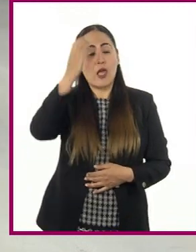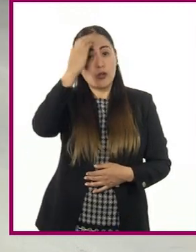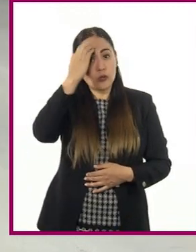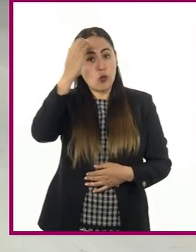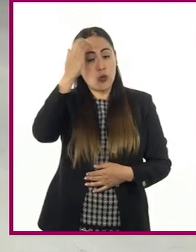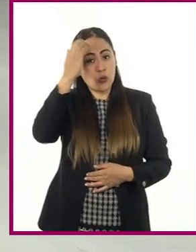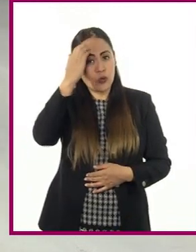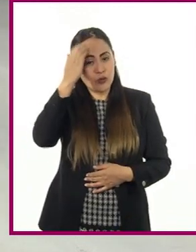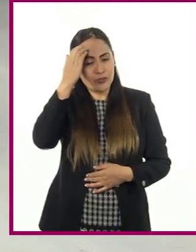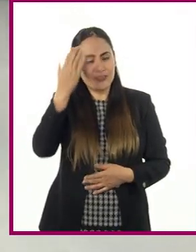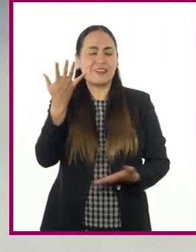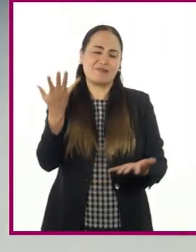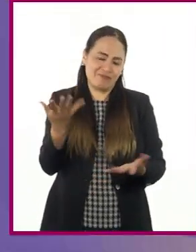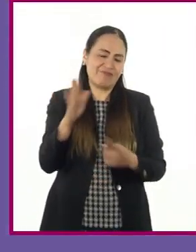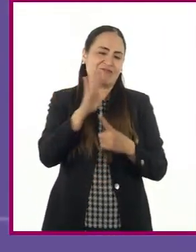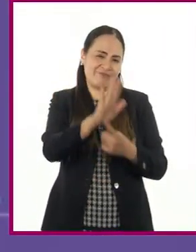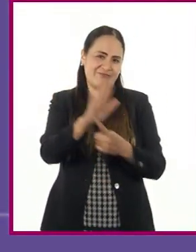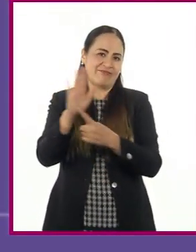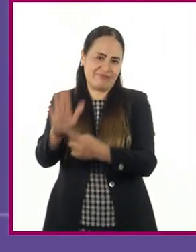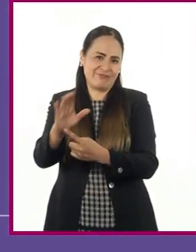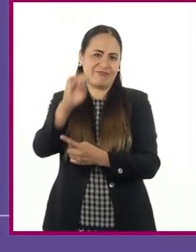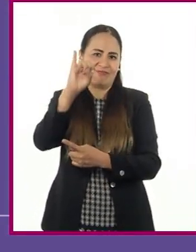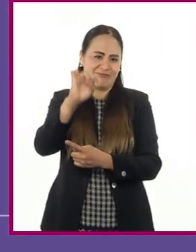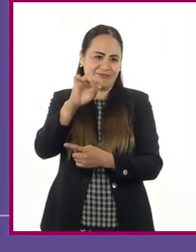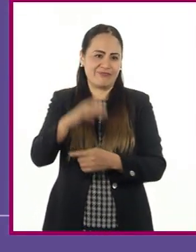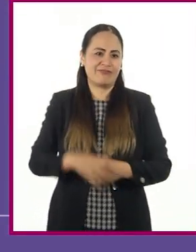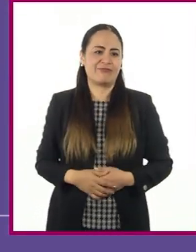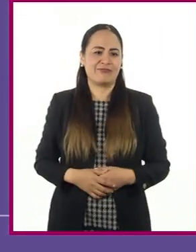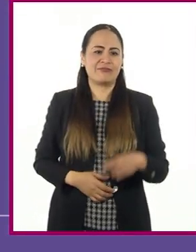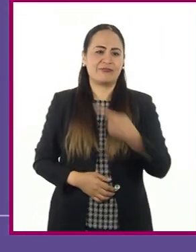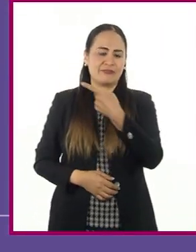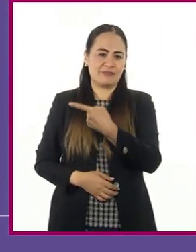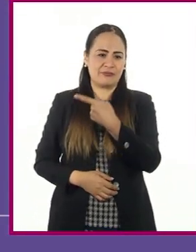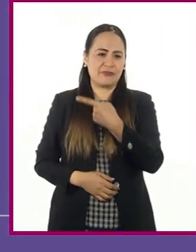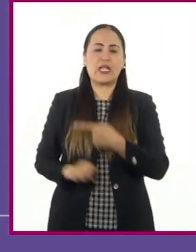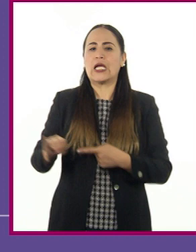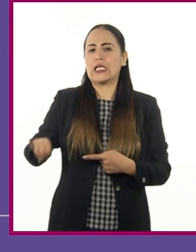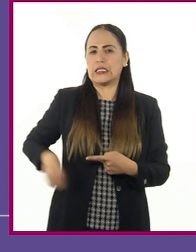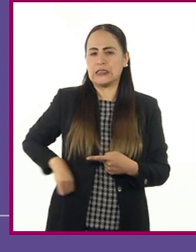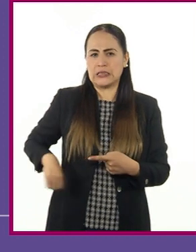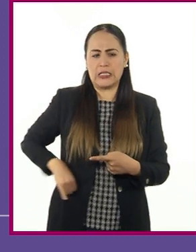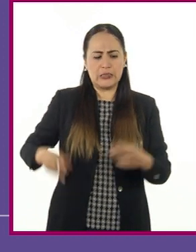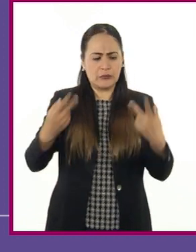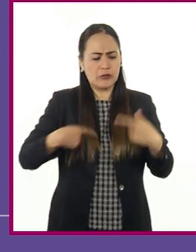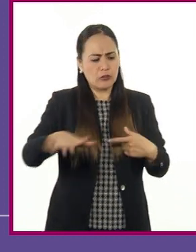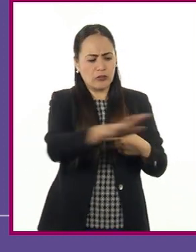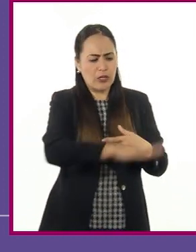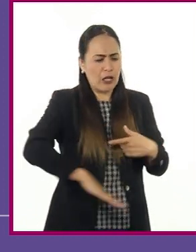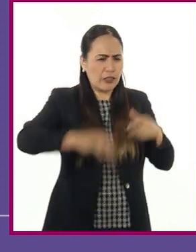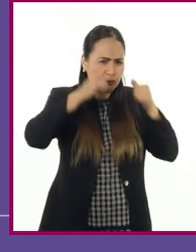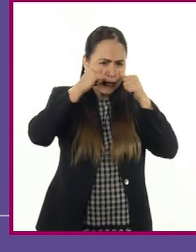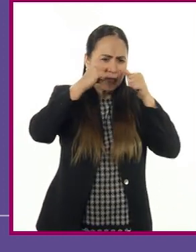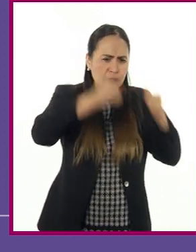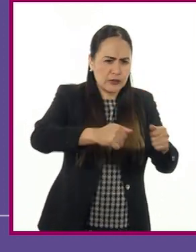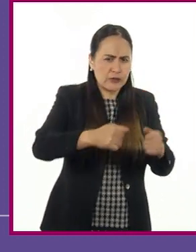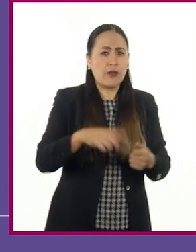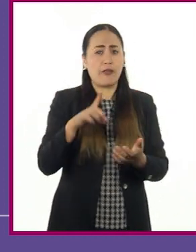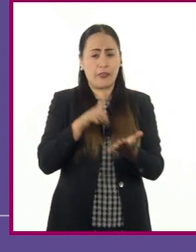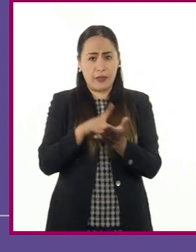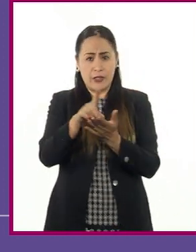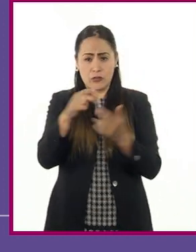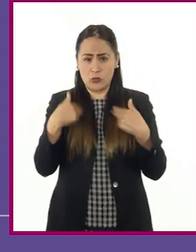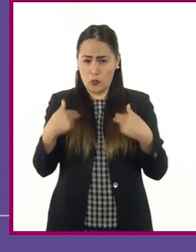nuestras alumnas y alumnos. Guiarse por el interés público. Respeto por los derechos